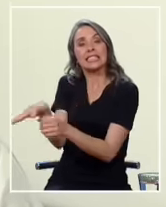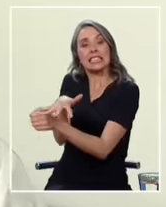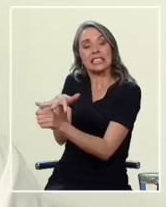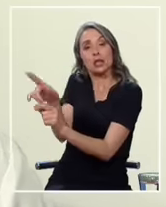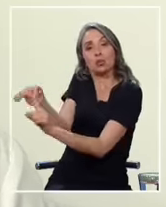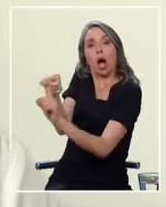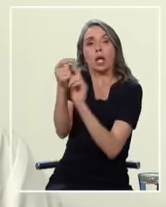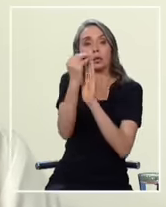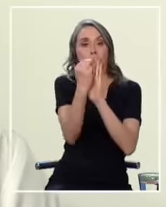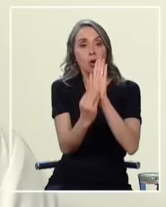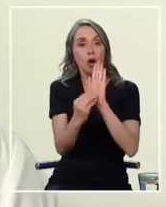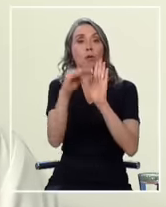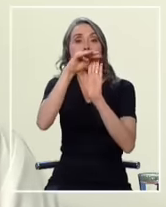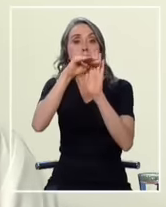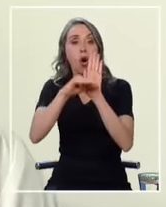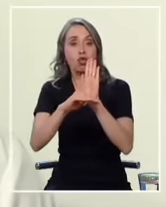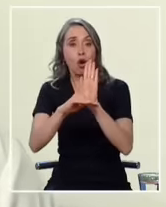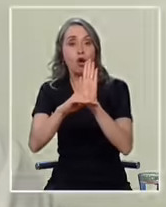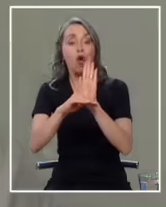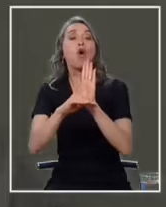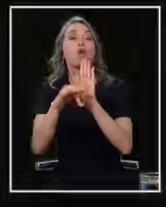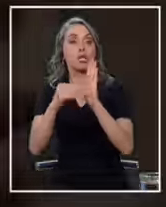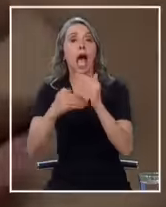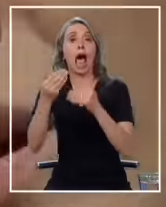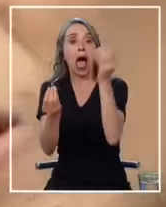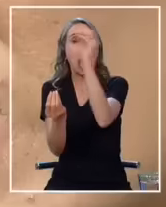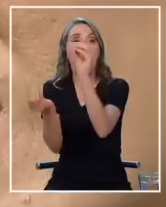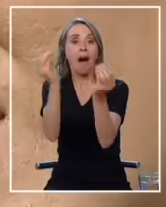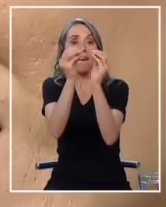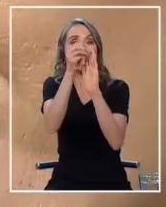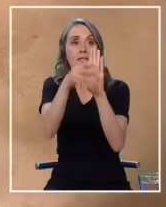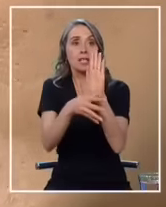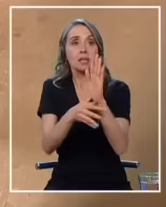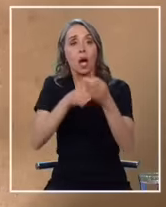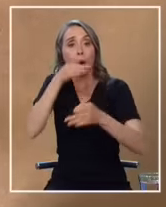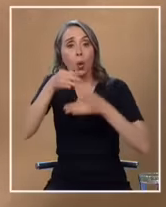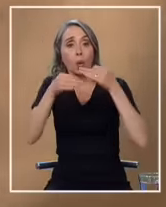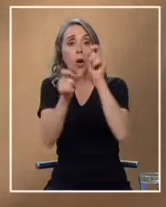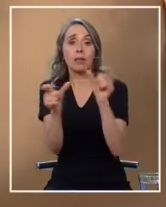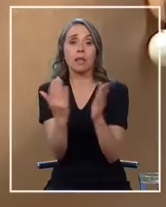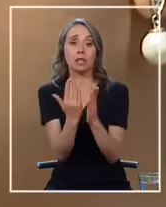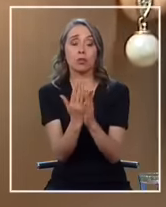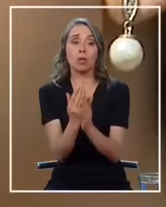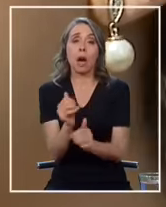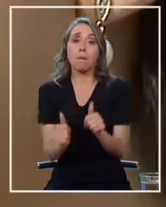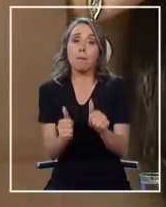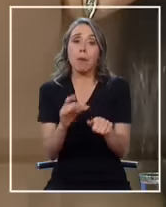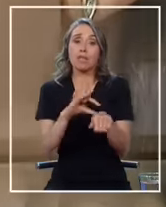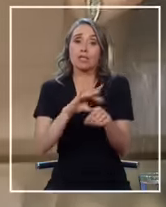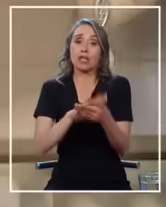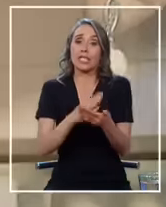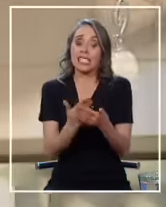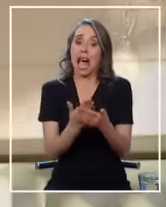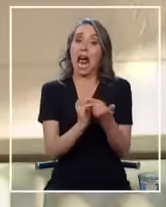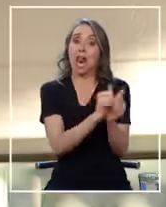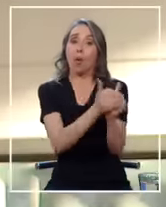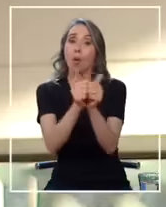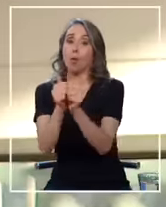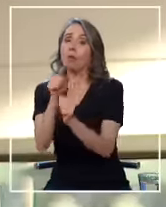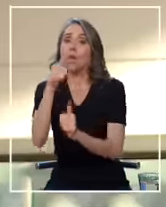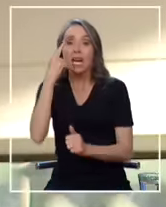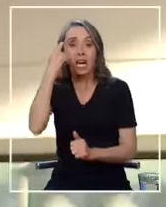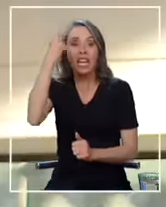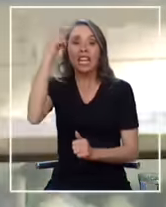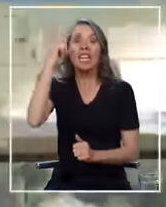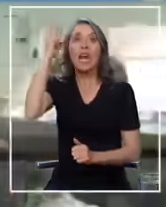situación. Aparentemente esos protocolos están bastante avanzados. Relatos de estudiantes y profesionales de la salud que llaman a la reflexión